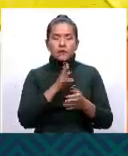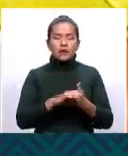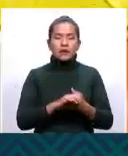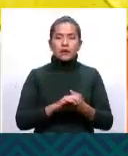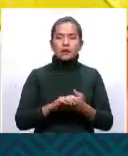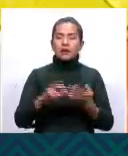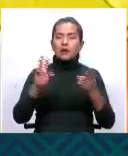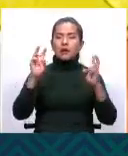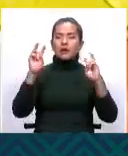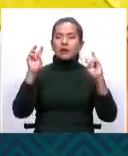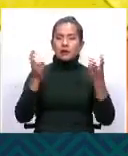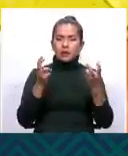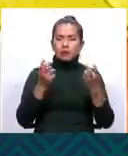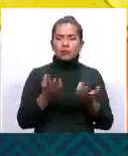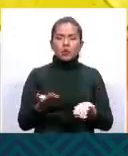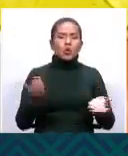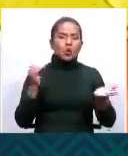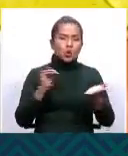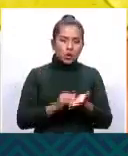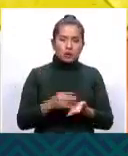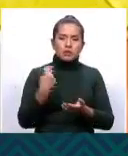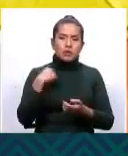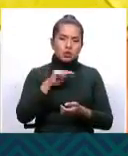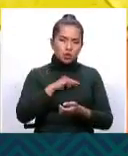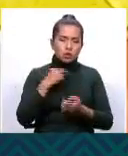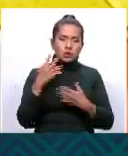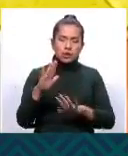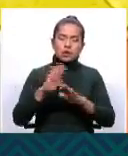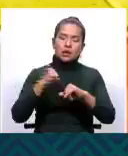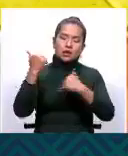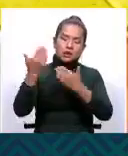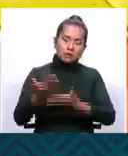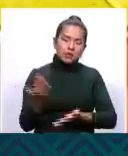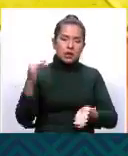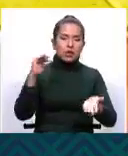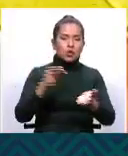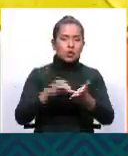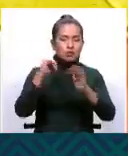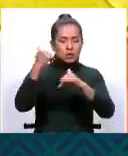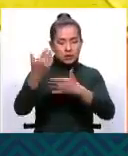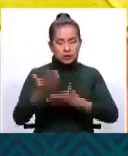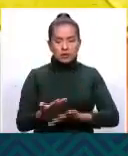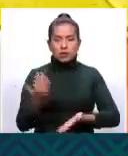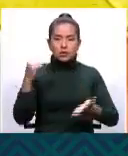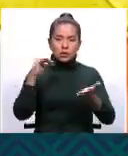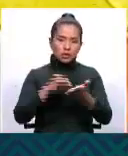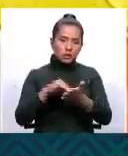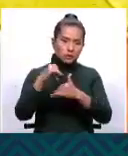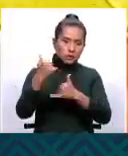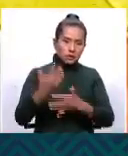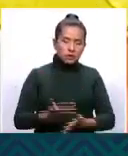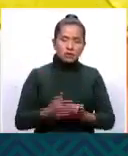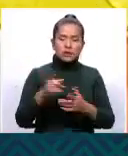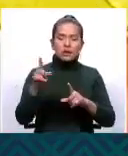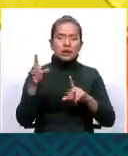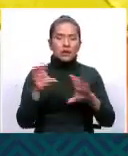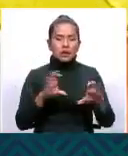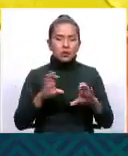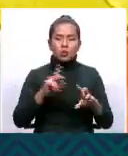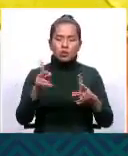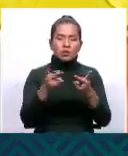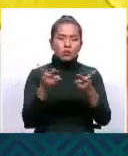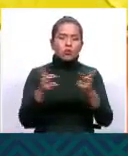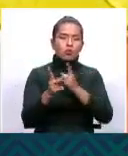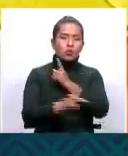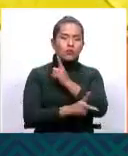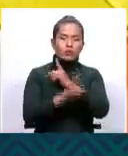las reiteradas invitaciones que hemos cursado al Ejecutivo Provincial de